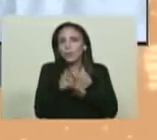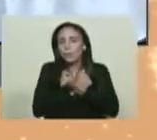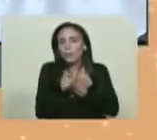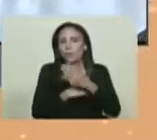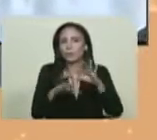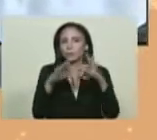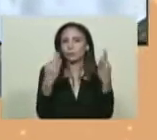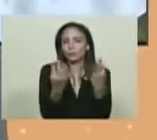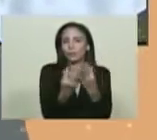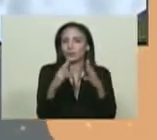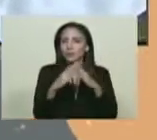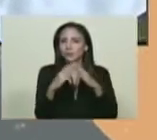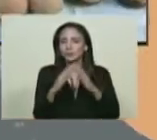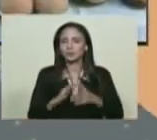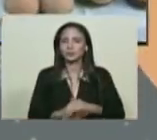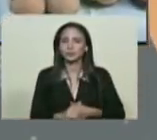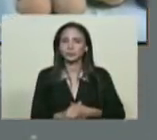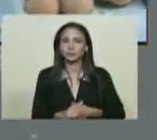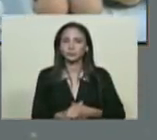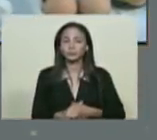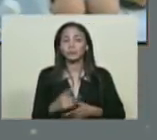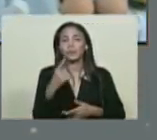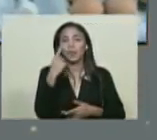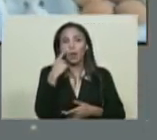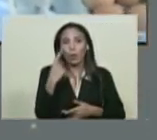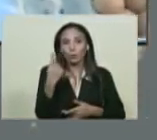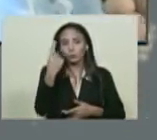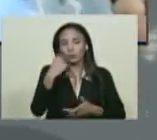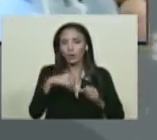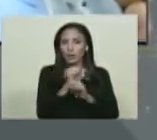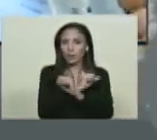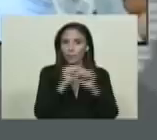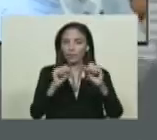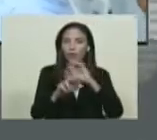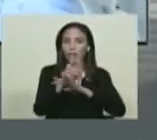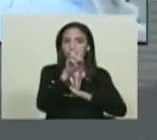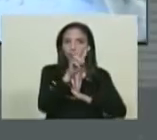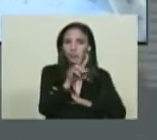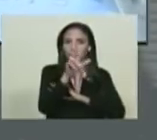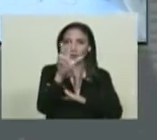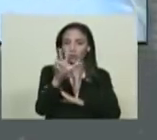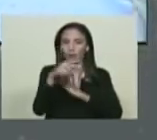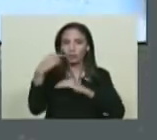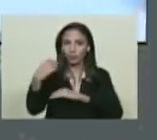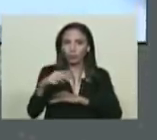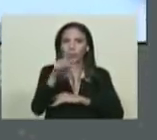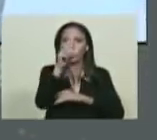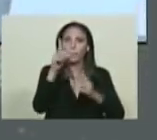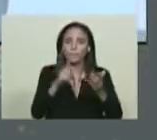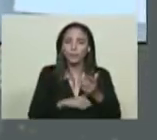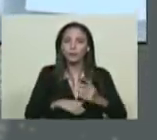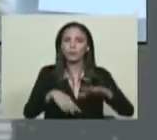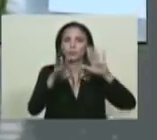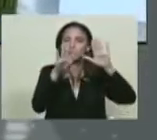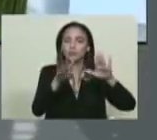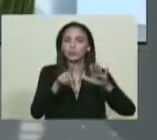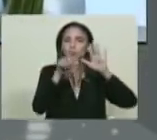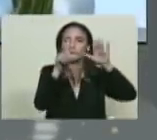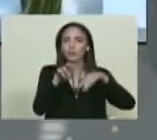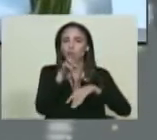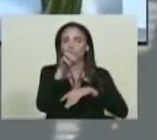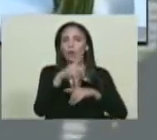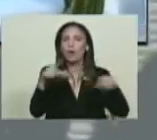pues. Un día como mañana, 23 de noviembre de 1962, nací. Voy a cumplir